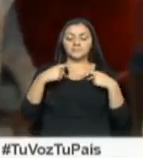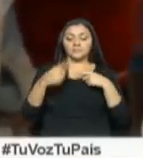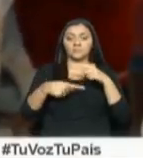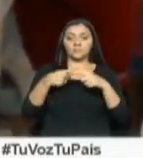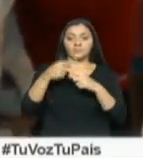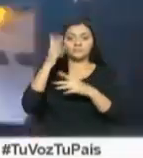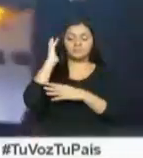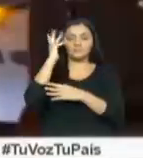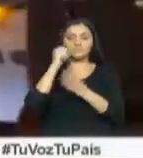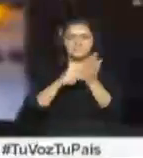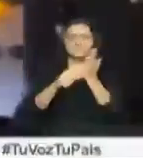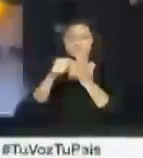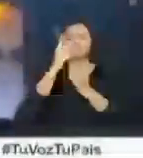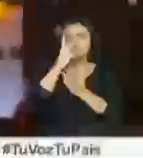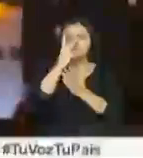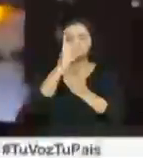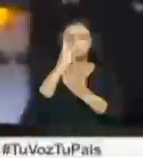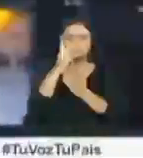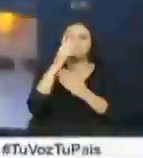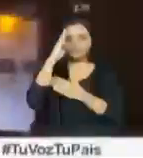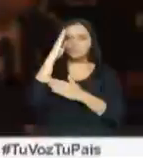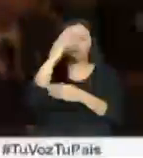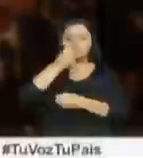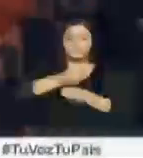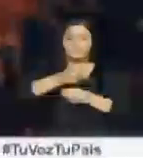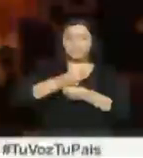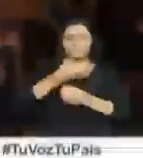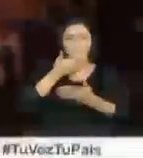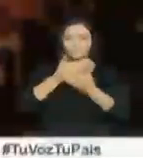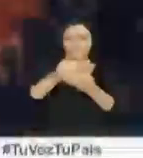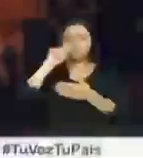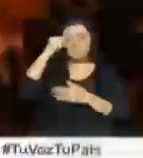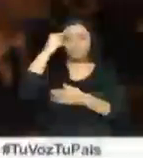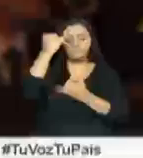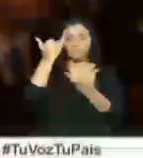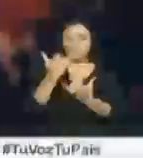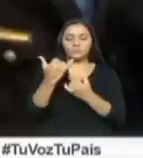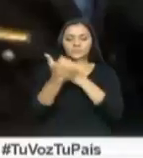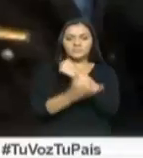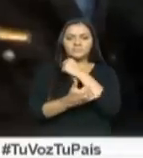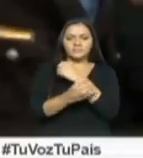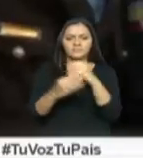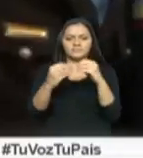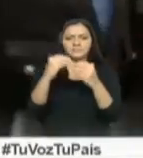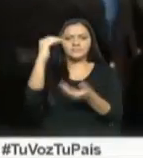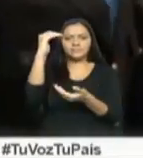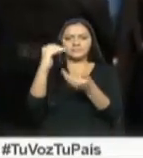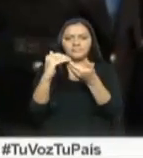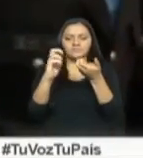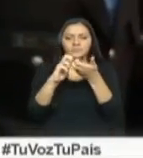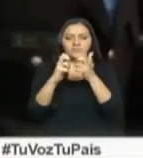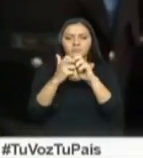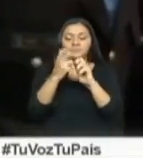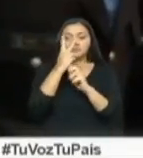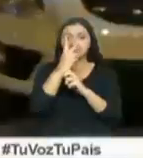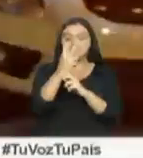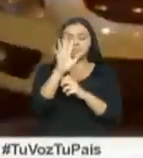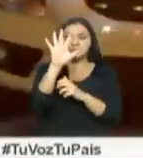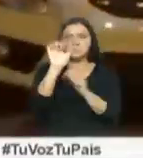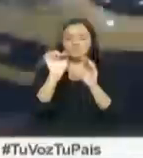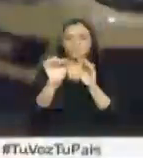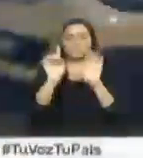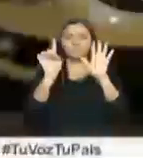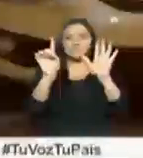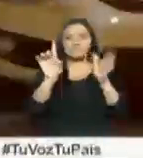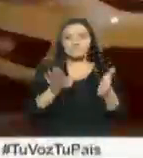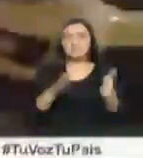el ministro Fuentes recordó que gracias al trabajo del gobierno, el país tiene la tasa más baja de homicidios, con 5,6 casos